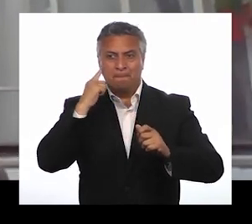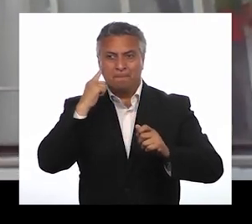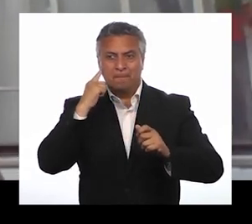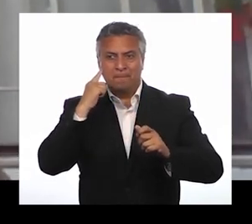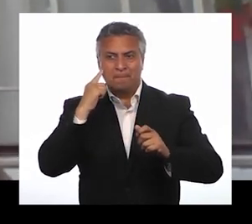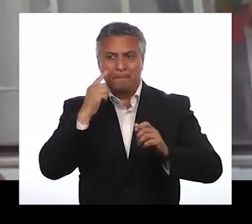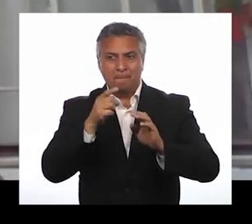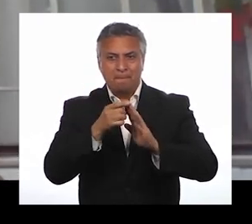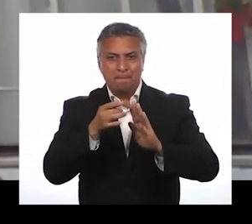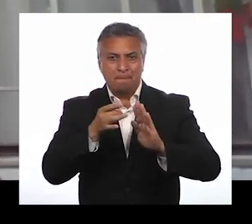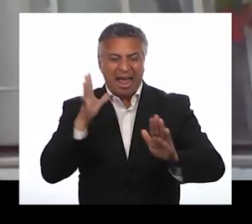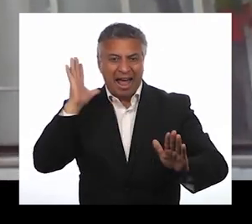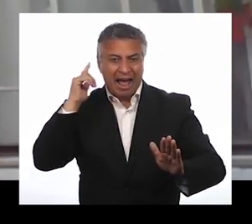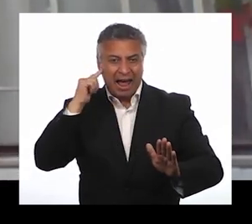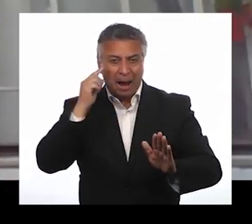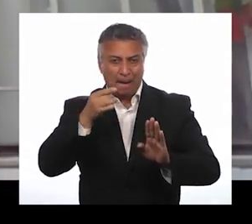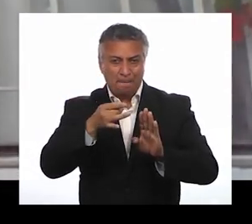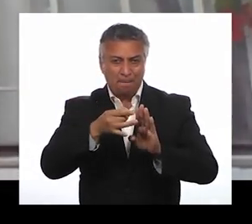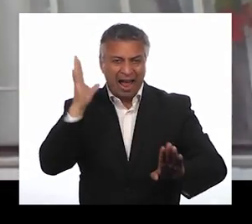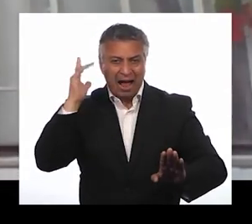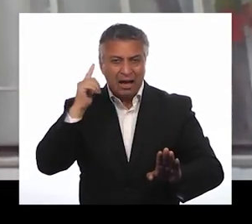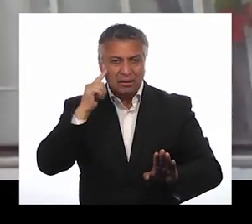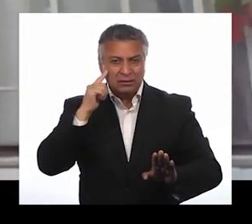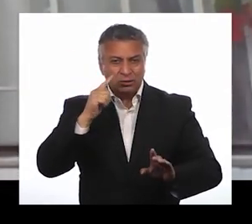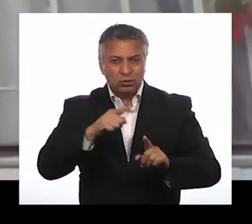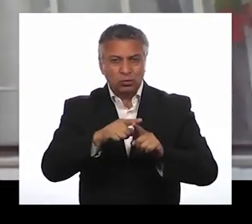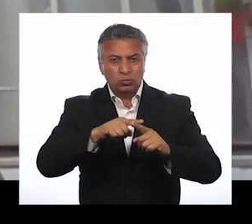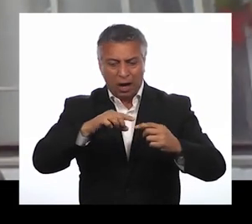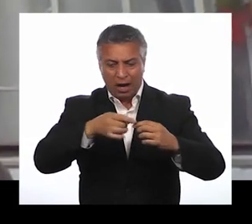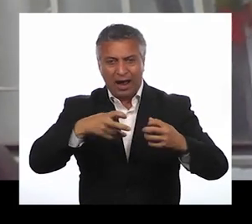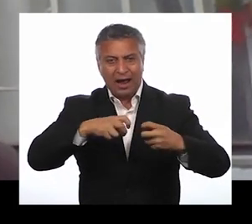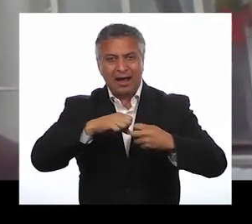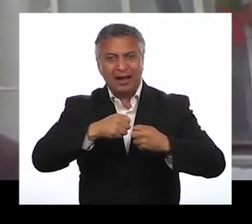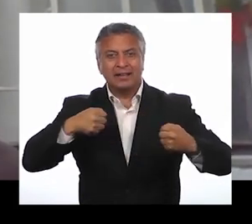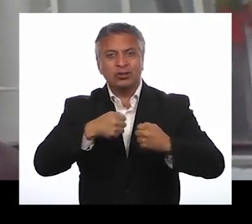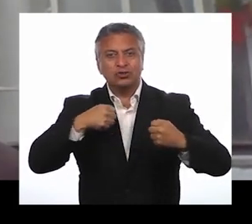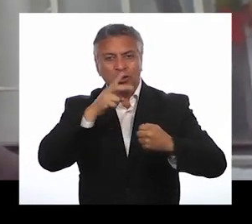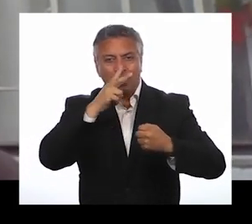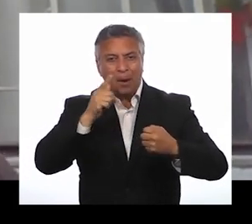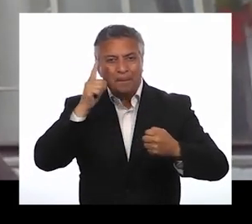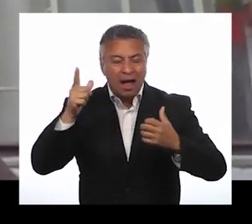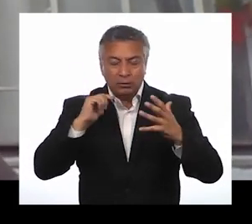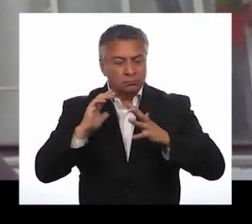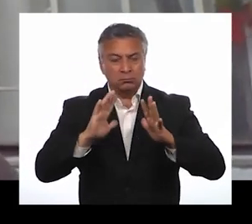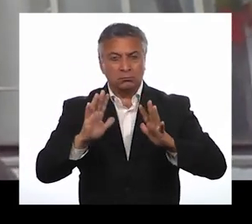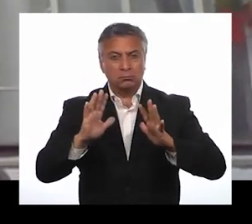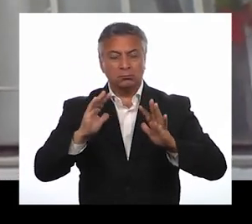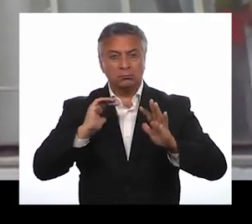Siento un resorte, pero así fuerte, así como un ching, pero bien fuerte. De ahí quedé, bueno, quedé